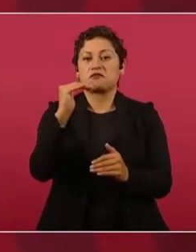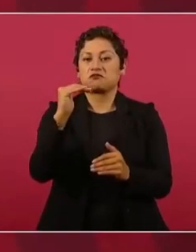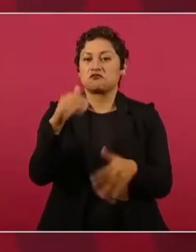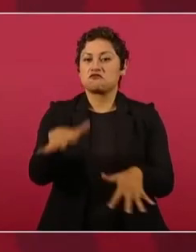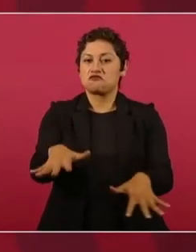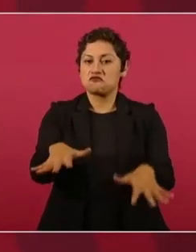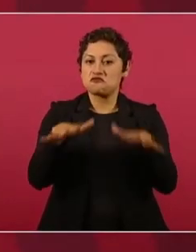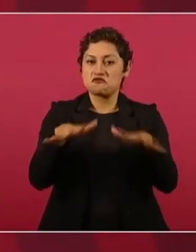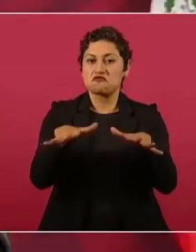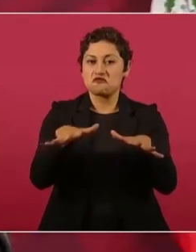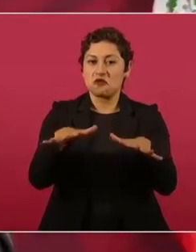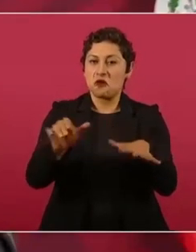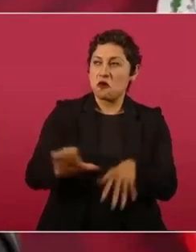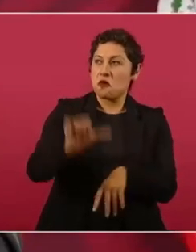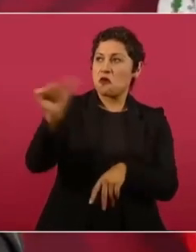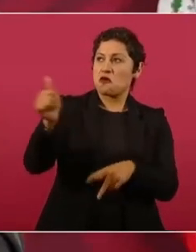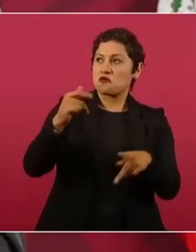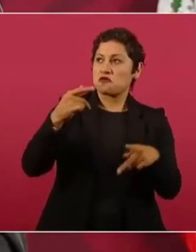Entonces,